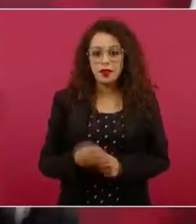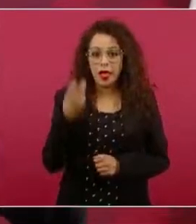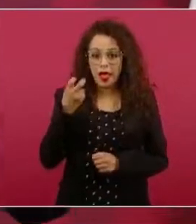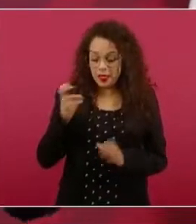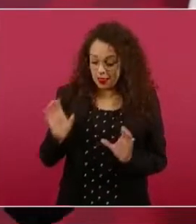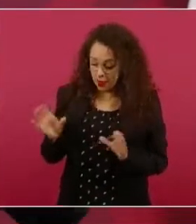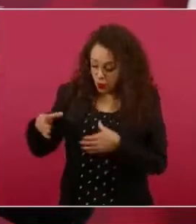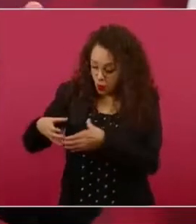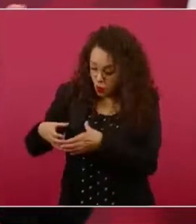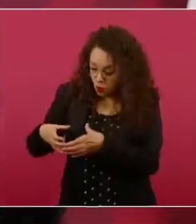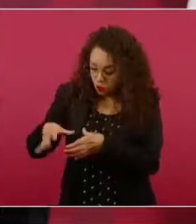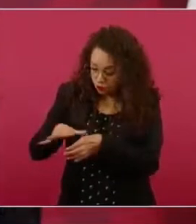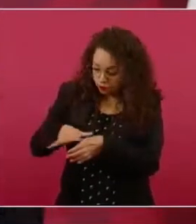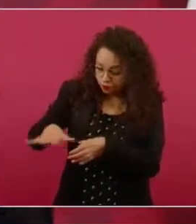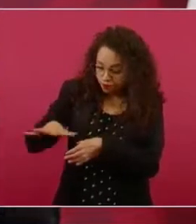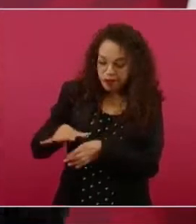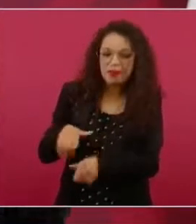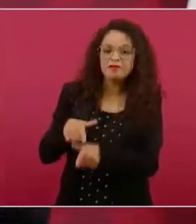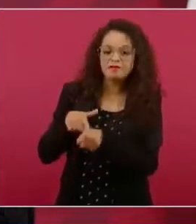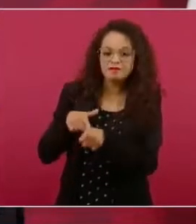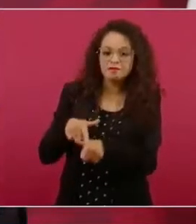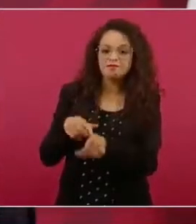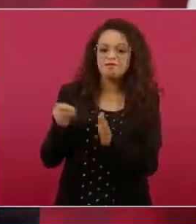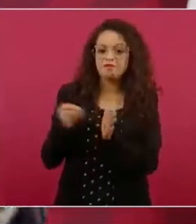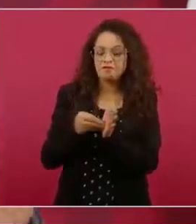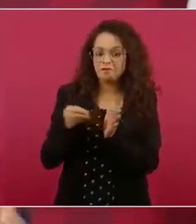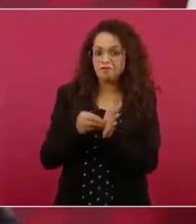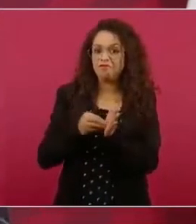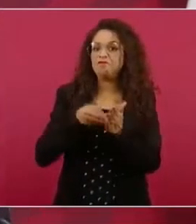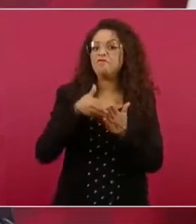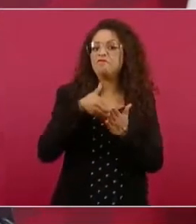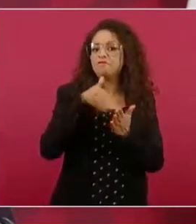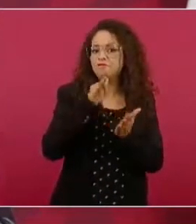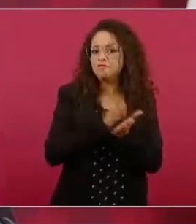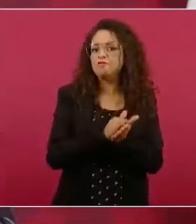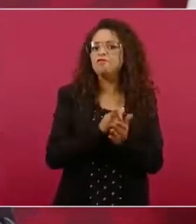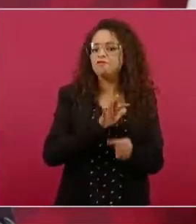se mantienen muchos valores,